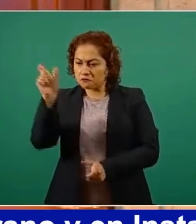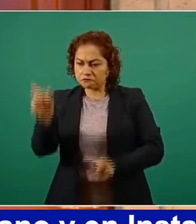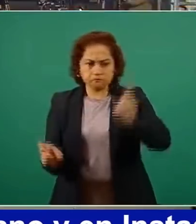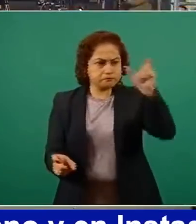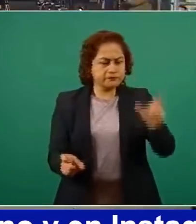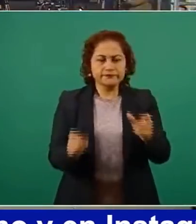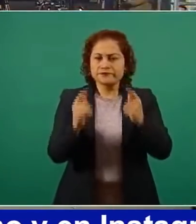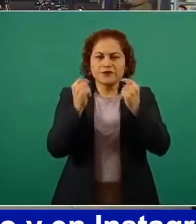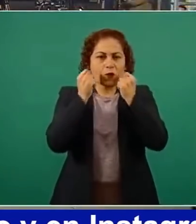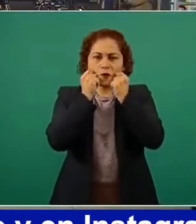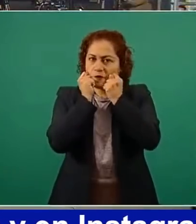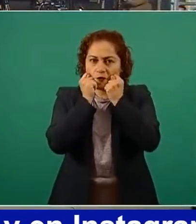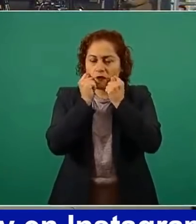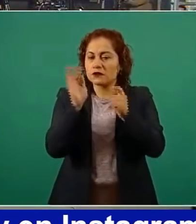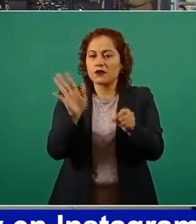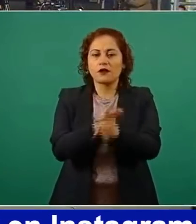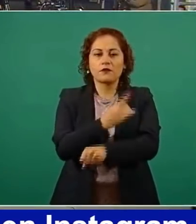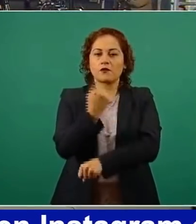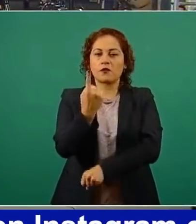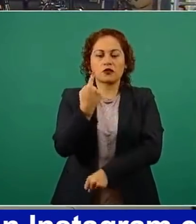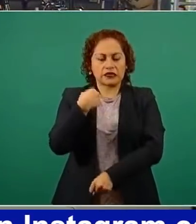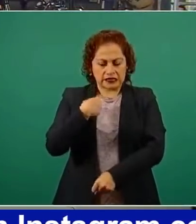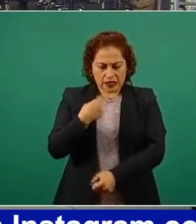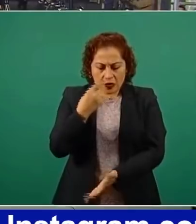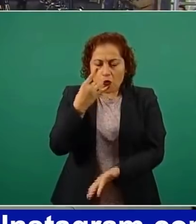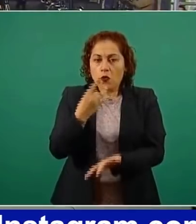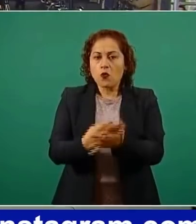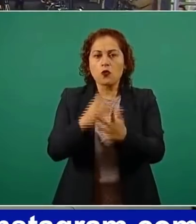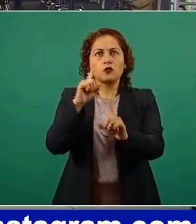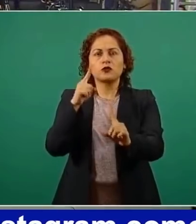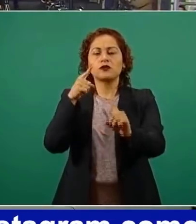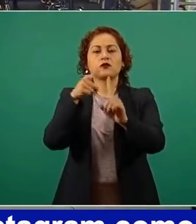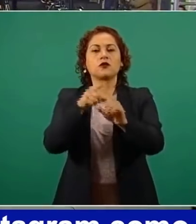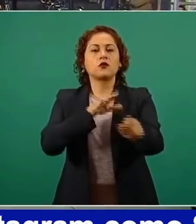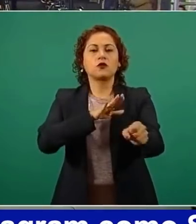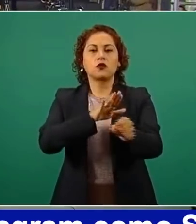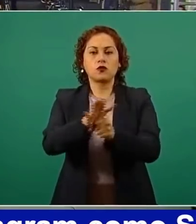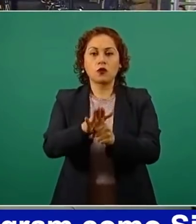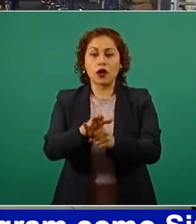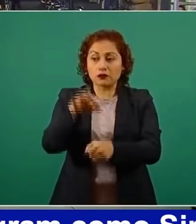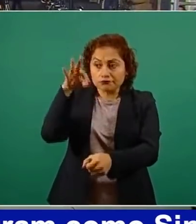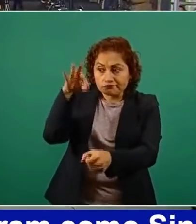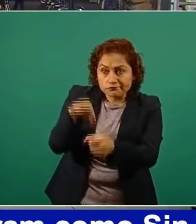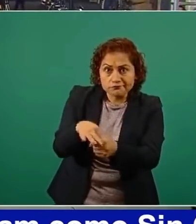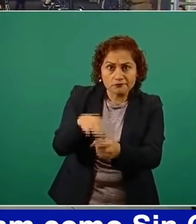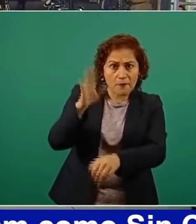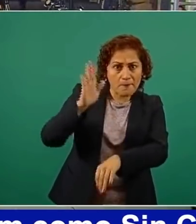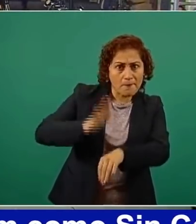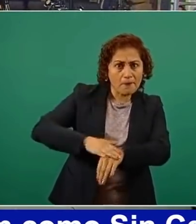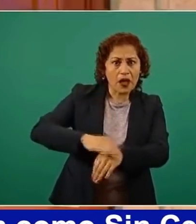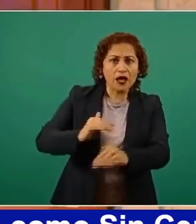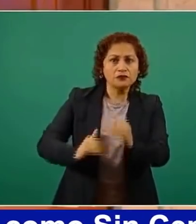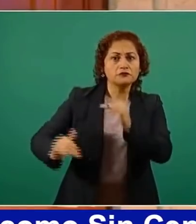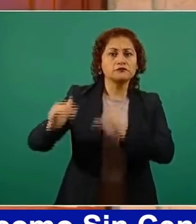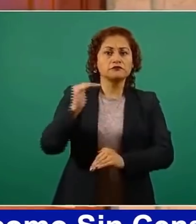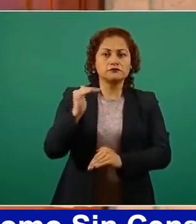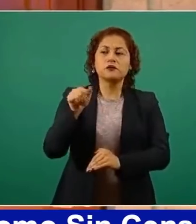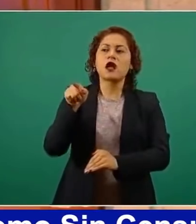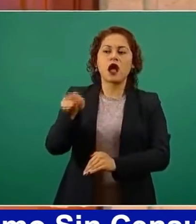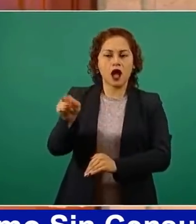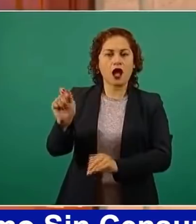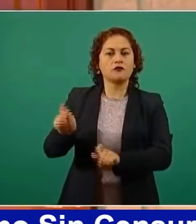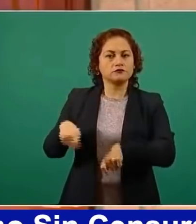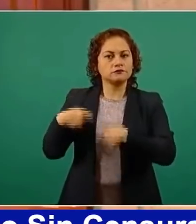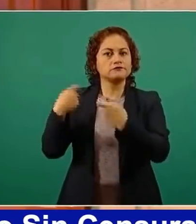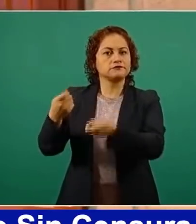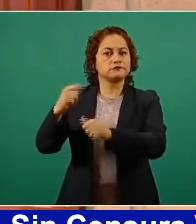pues únicamente deseo que el que tenga más votos resulte electo, por ser